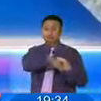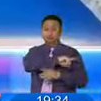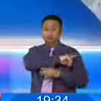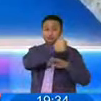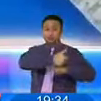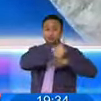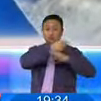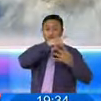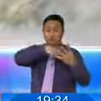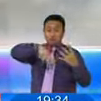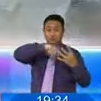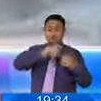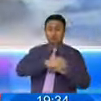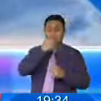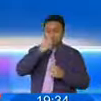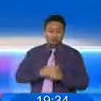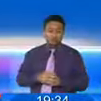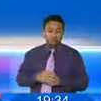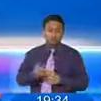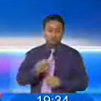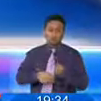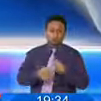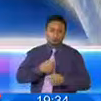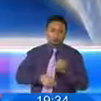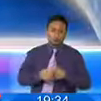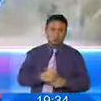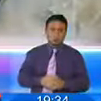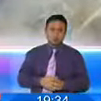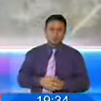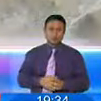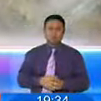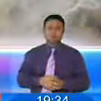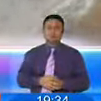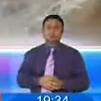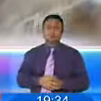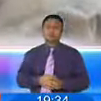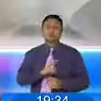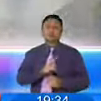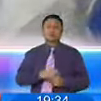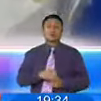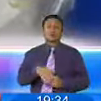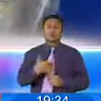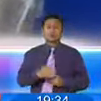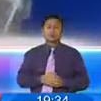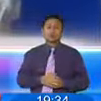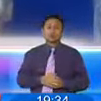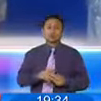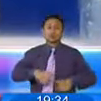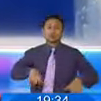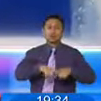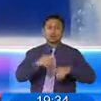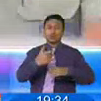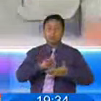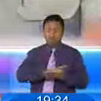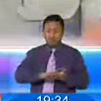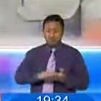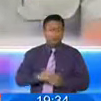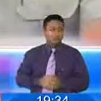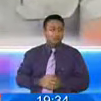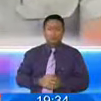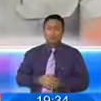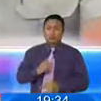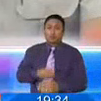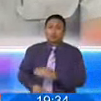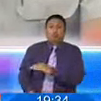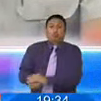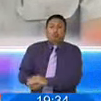autoridades, se dedicaban al expendio de sustancias a través de la modalidad de cruce de manos y en venta en lugares desolados. ¿Qué se ha